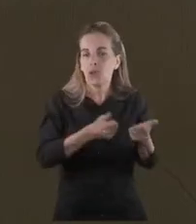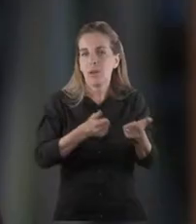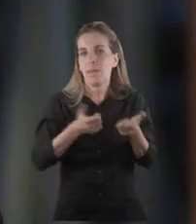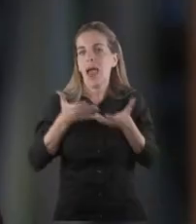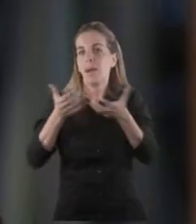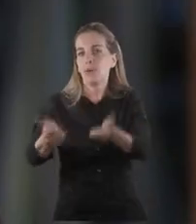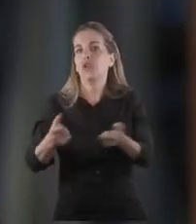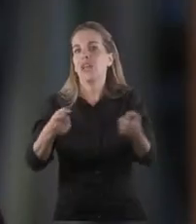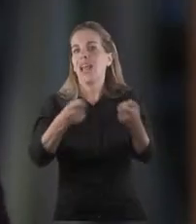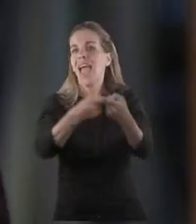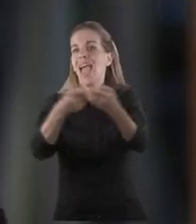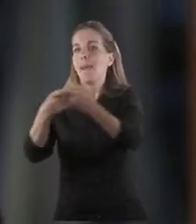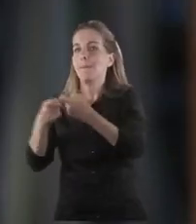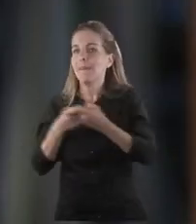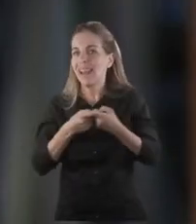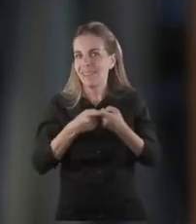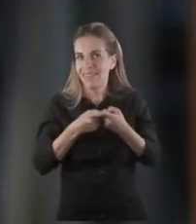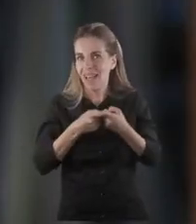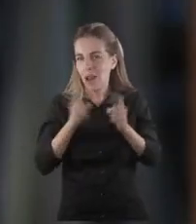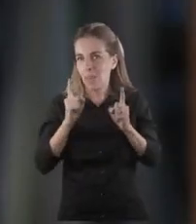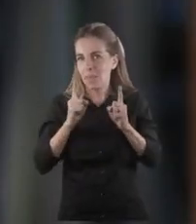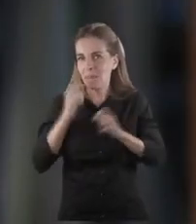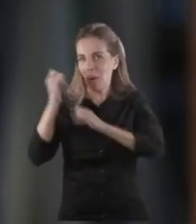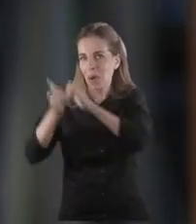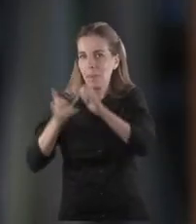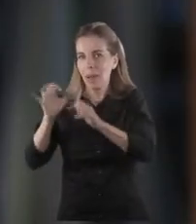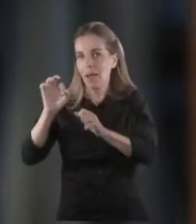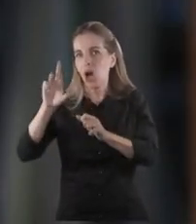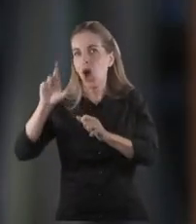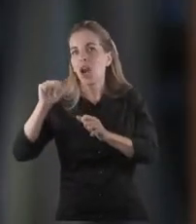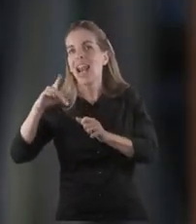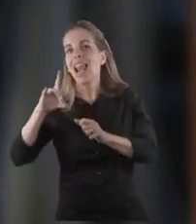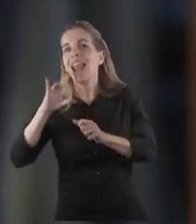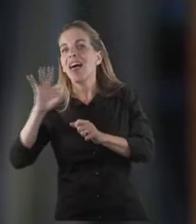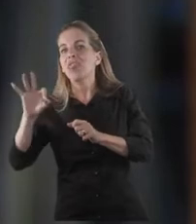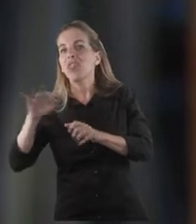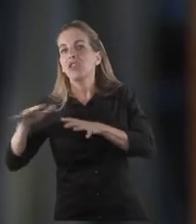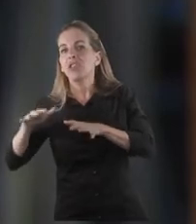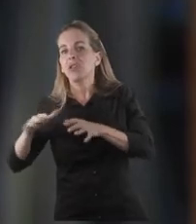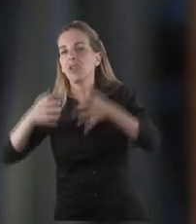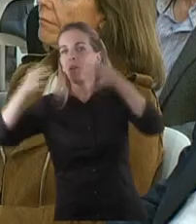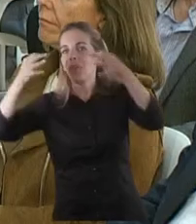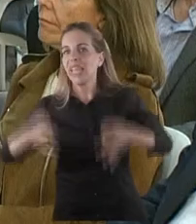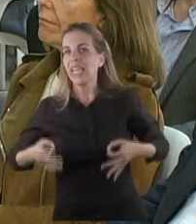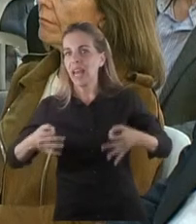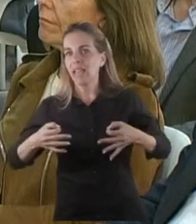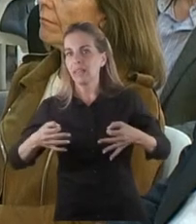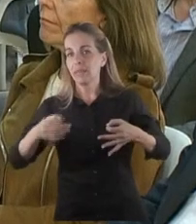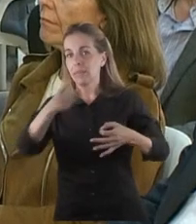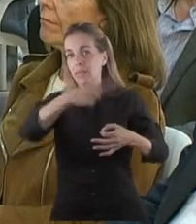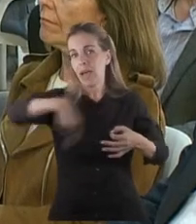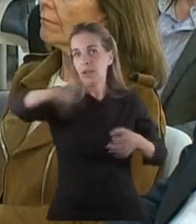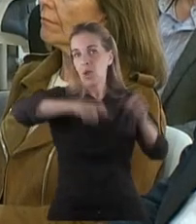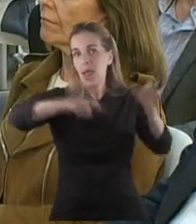y con condiciones, como lo decía Orlando, dignas hacia nuestros trabajadores.